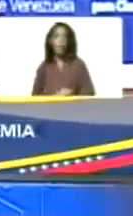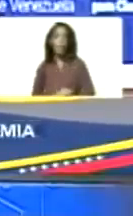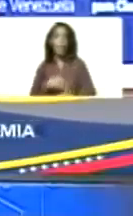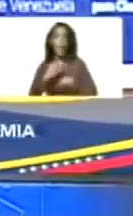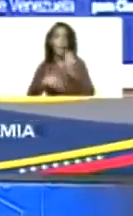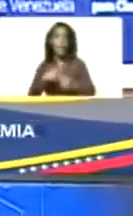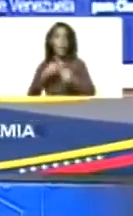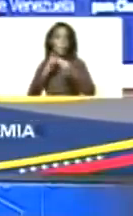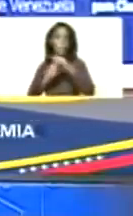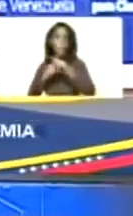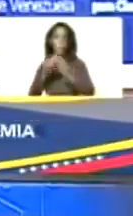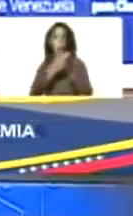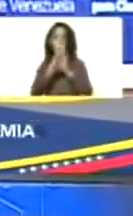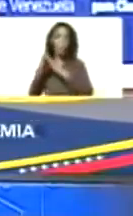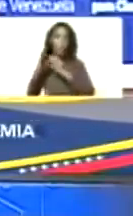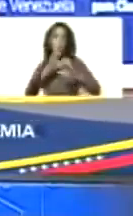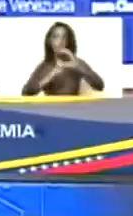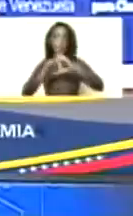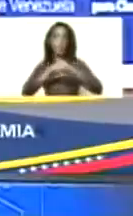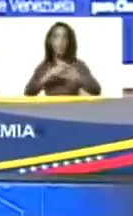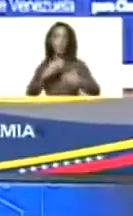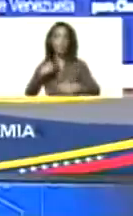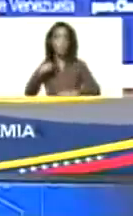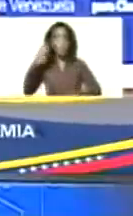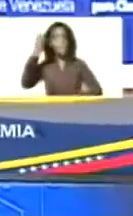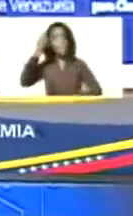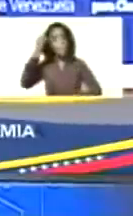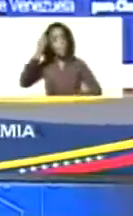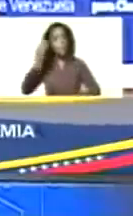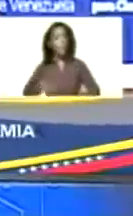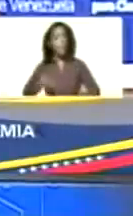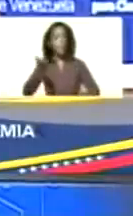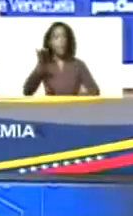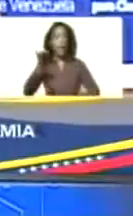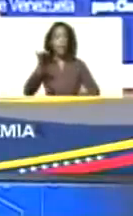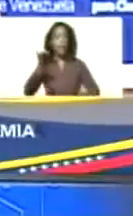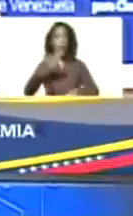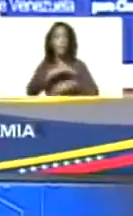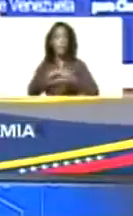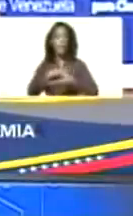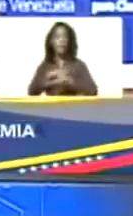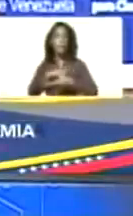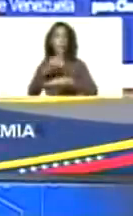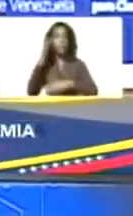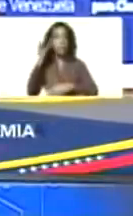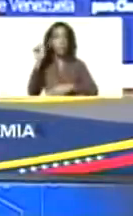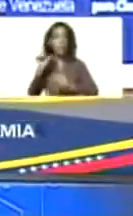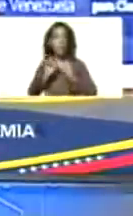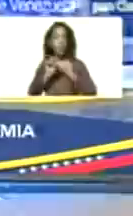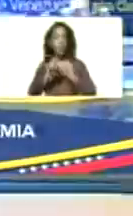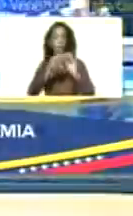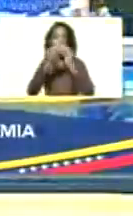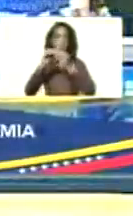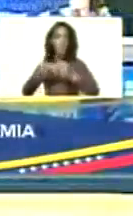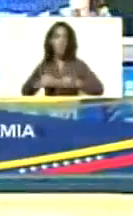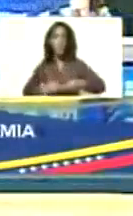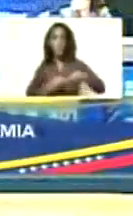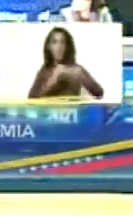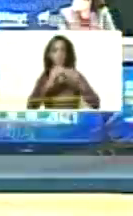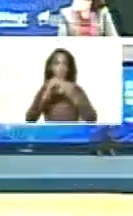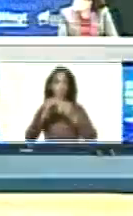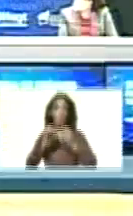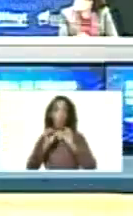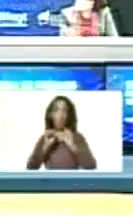comunidad científica. Así que creo muy importante, ministra Gabriela, seguir afinando,